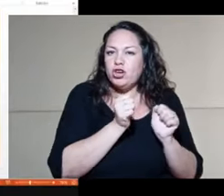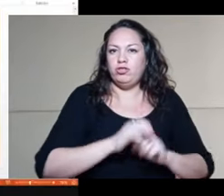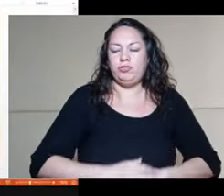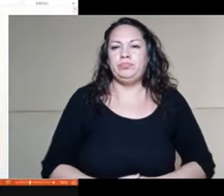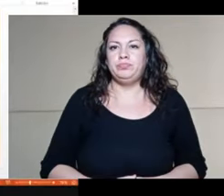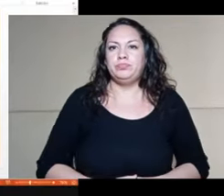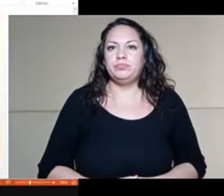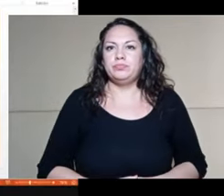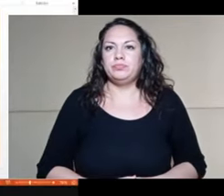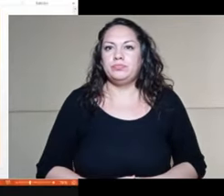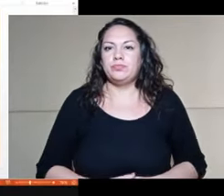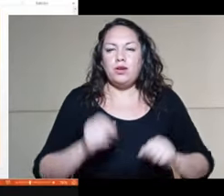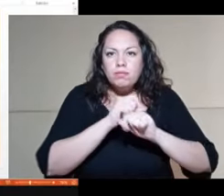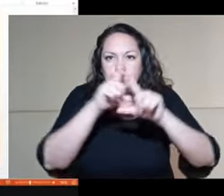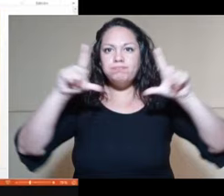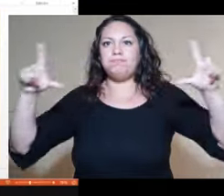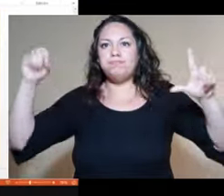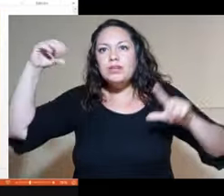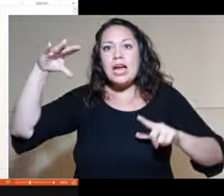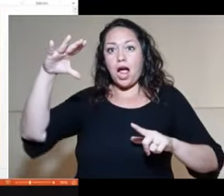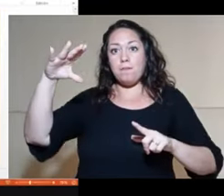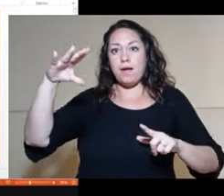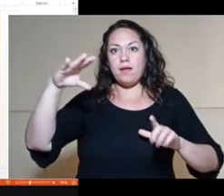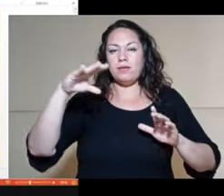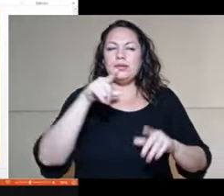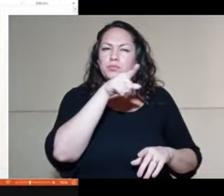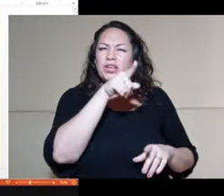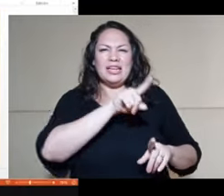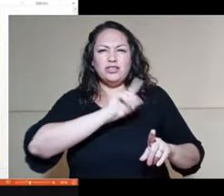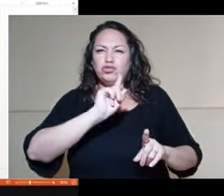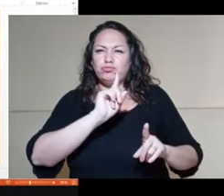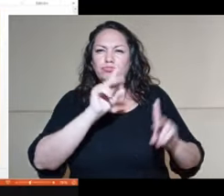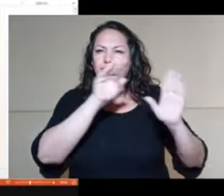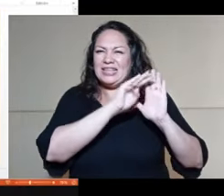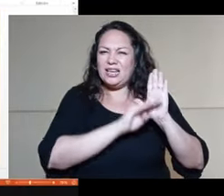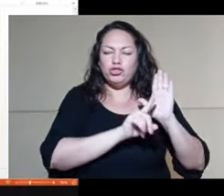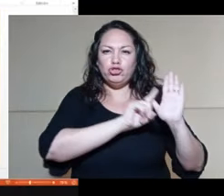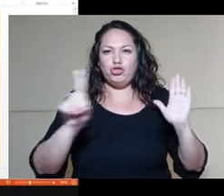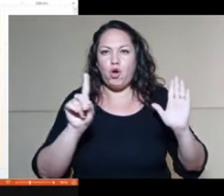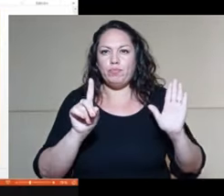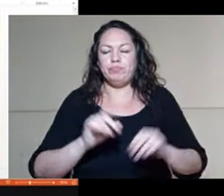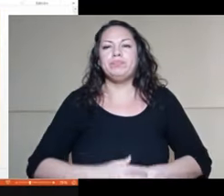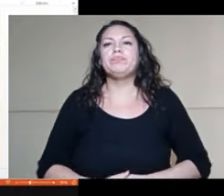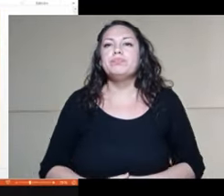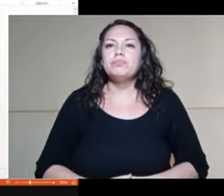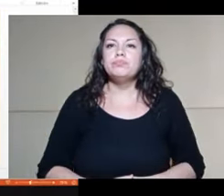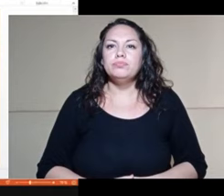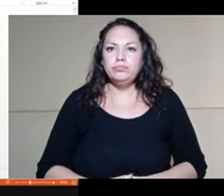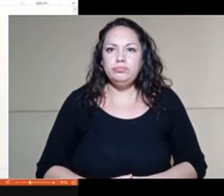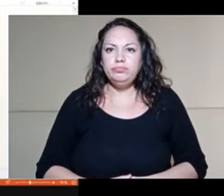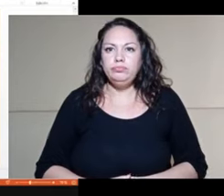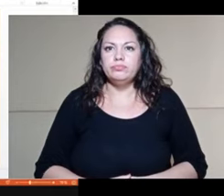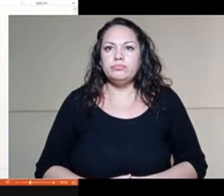para la temperatura. Voy a activar la cámara porque todavía no vamos a hablar de lo que está